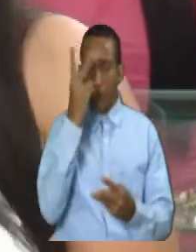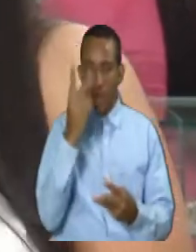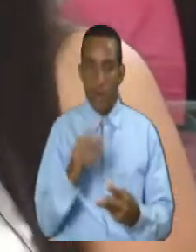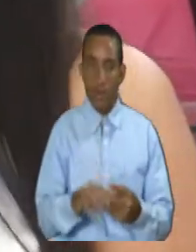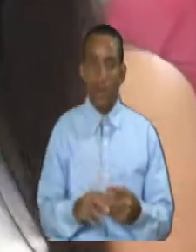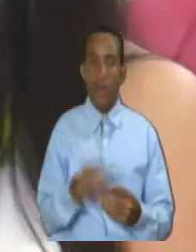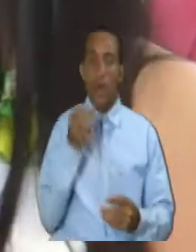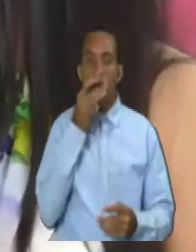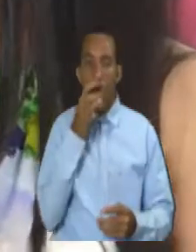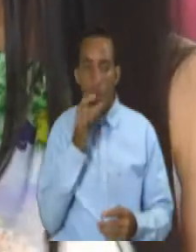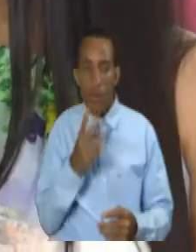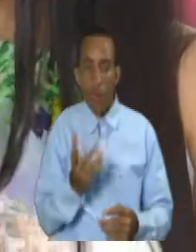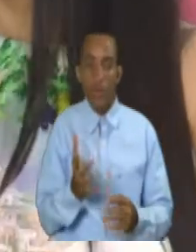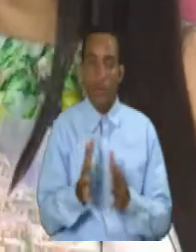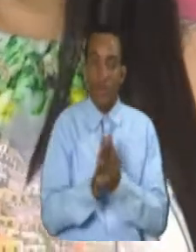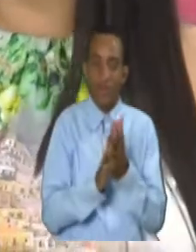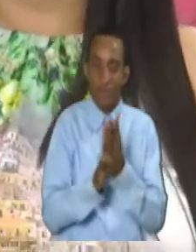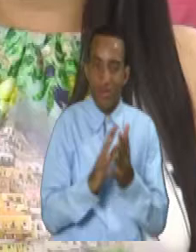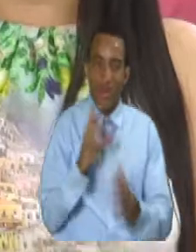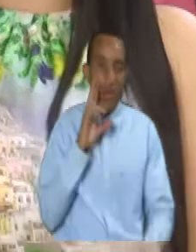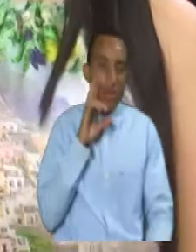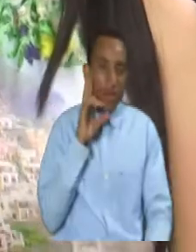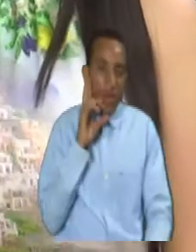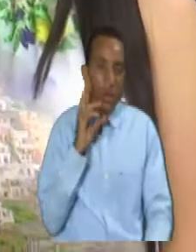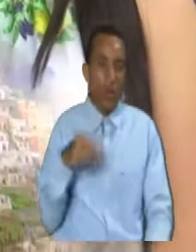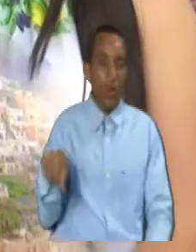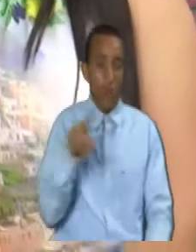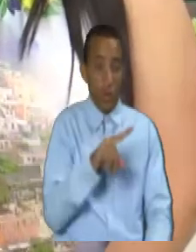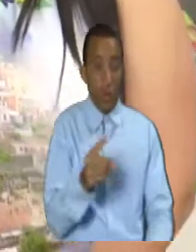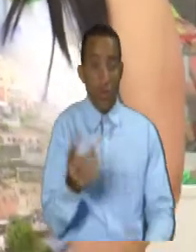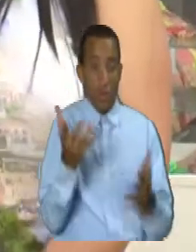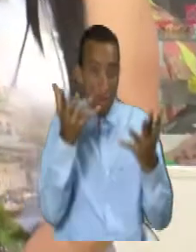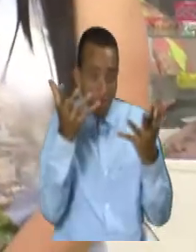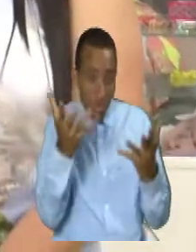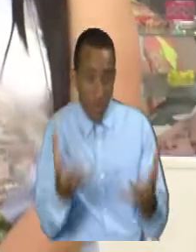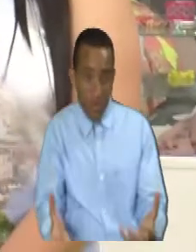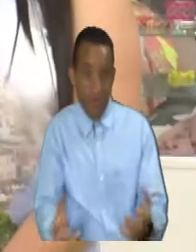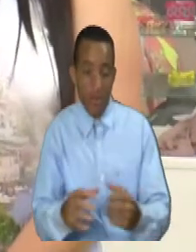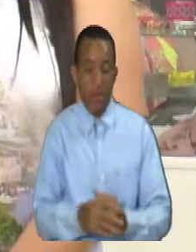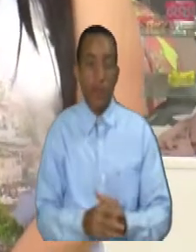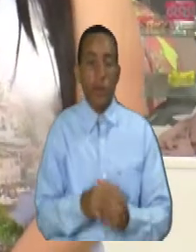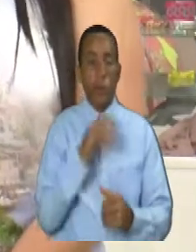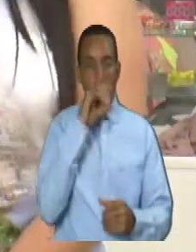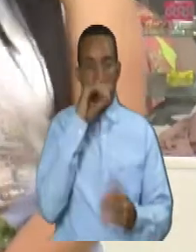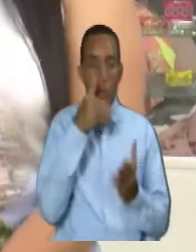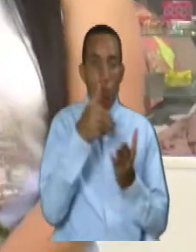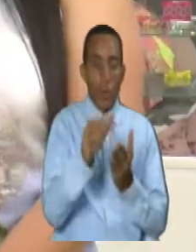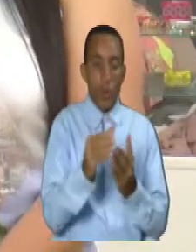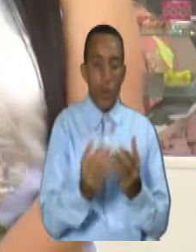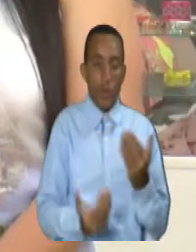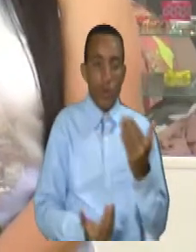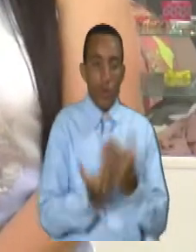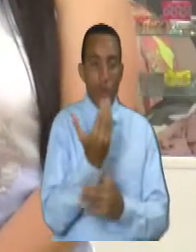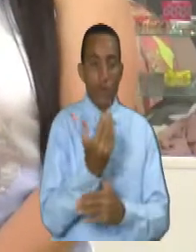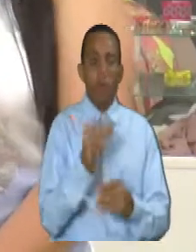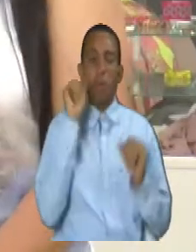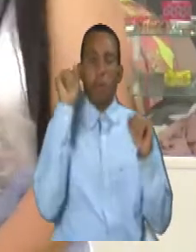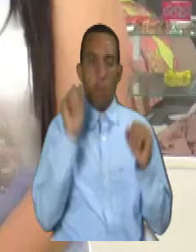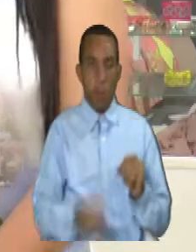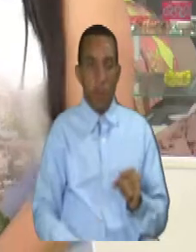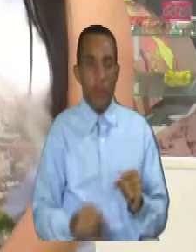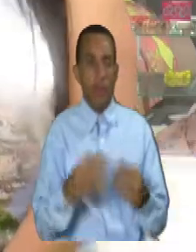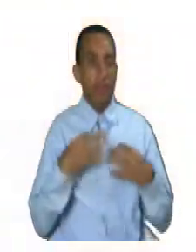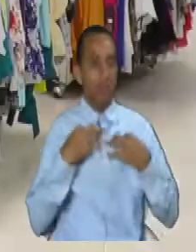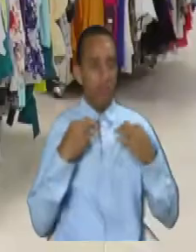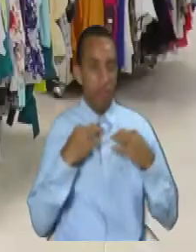ya saben, usted que está en casita y que quiere de pronto estrenar esta mitad de año, aquí puede venir y además va a encontrar ropa para toda